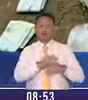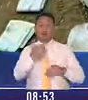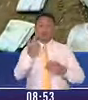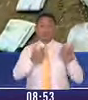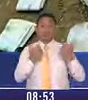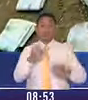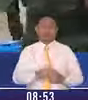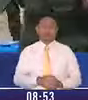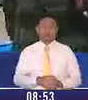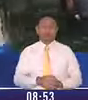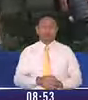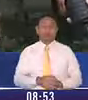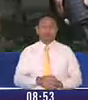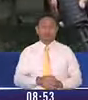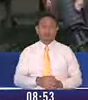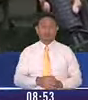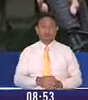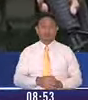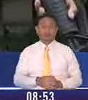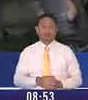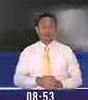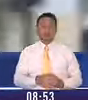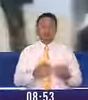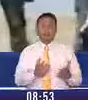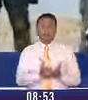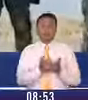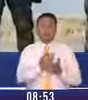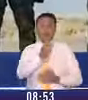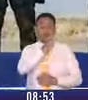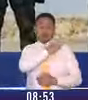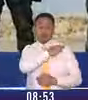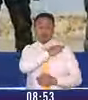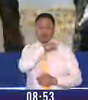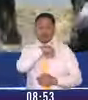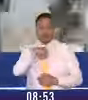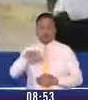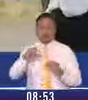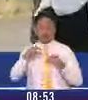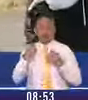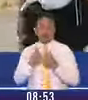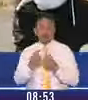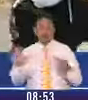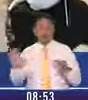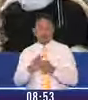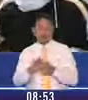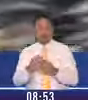y fusiles. Inteligencia Militar reveló que esta agrupación estaría colaborando con el cartel de